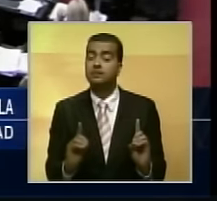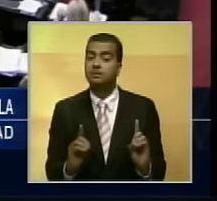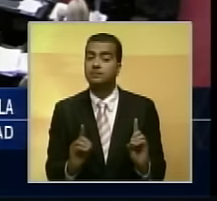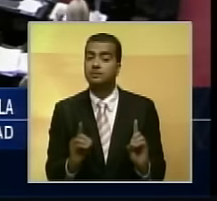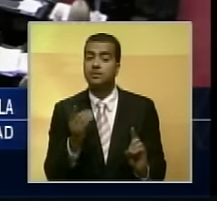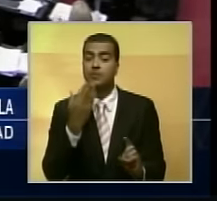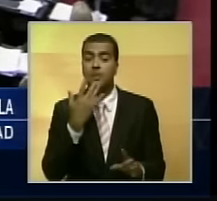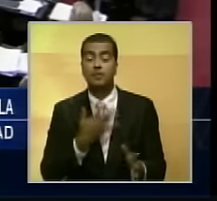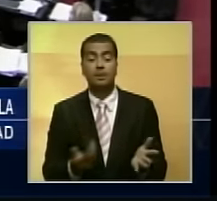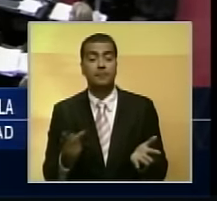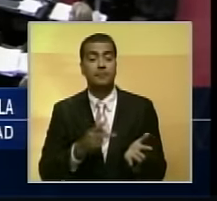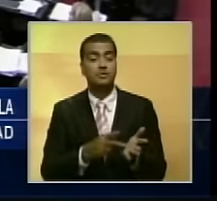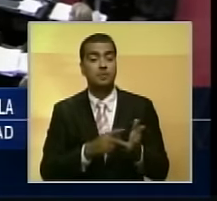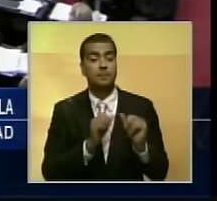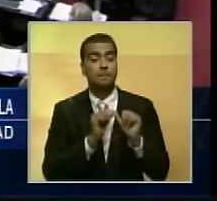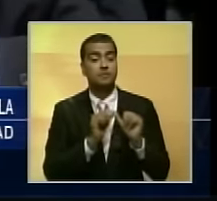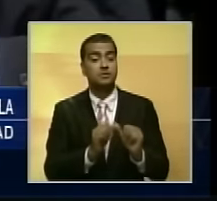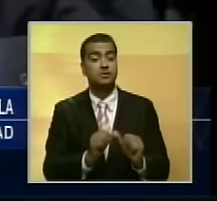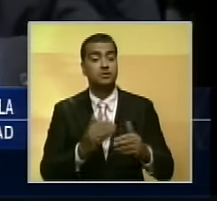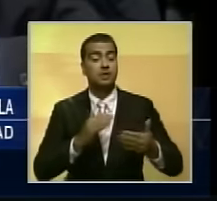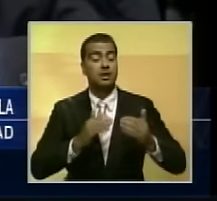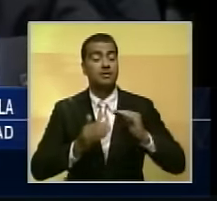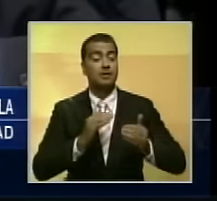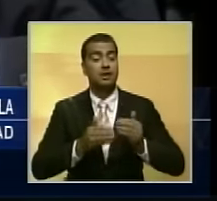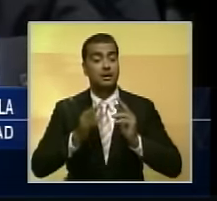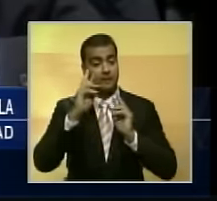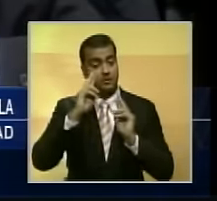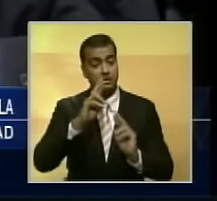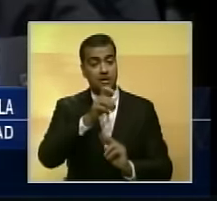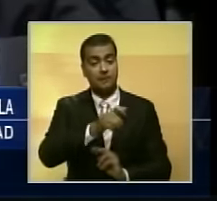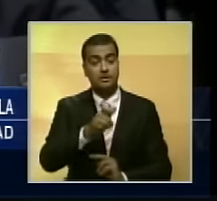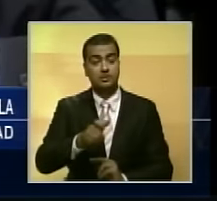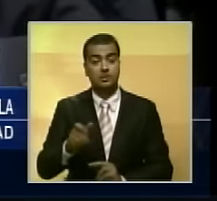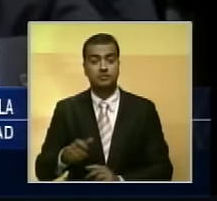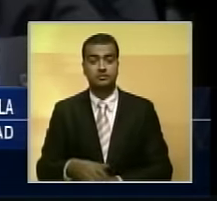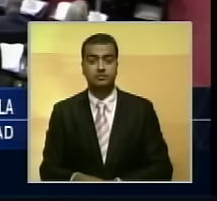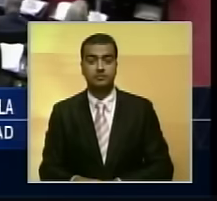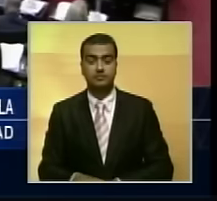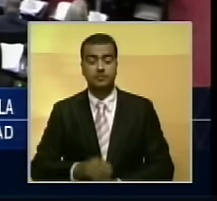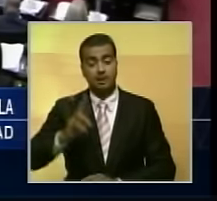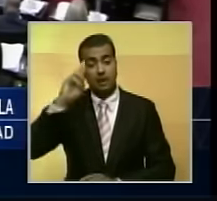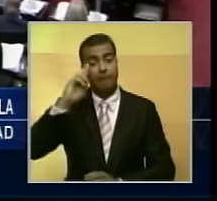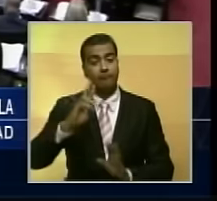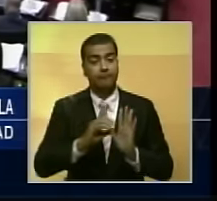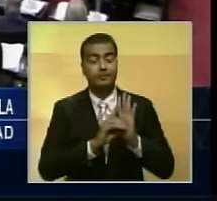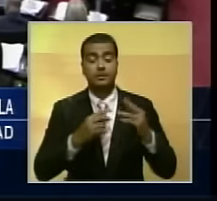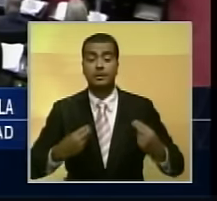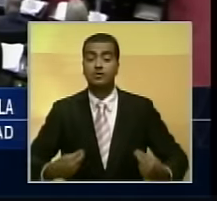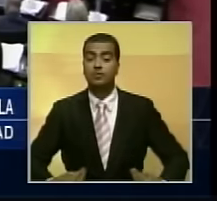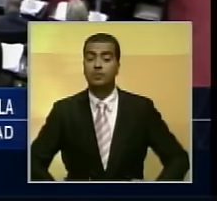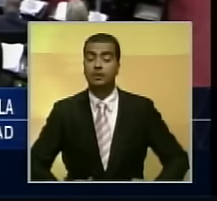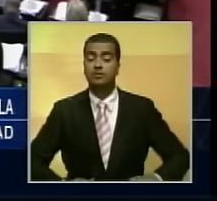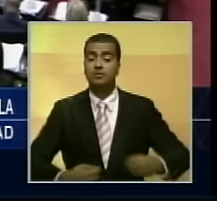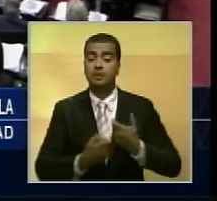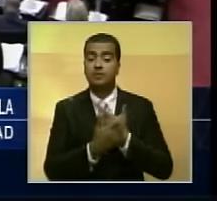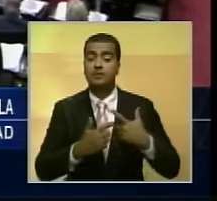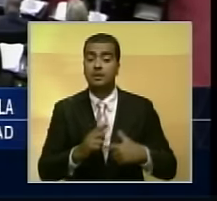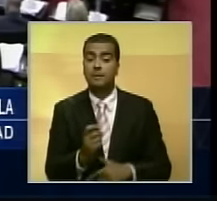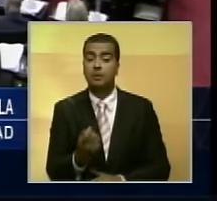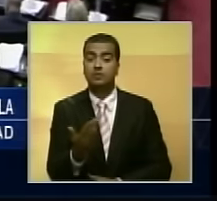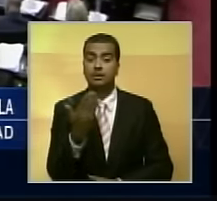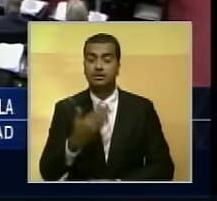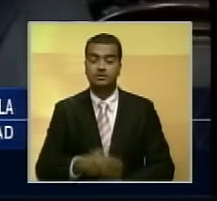como son la participación permanente, ética y responsable de la ciudadanía y el respeto a los derechos humanos y las libertades